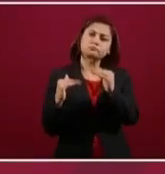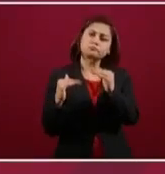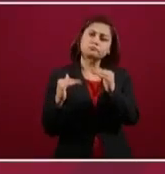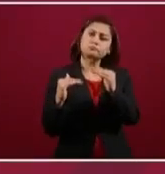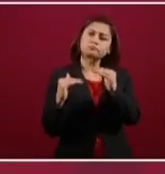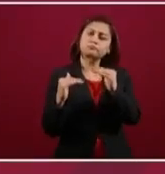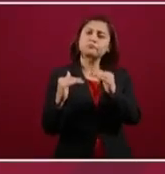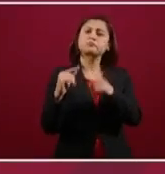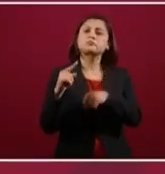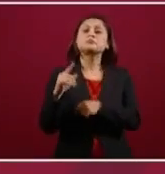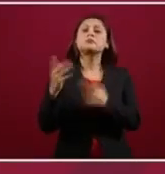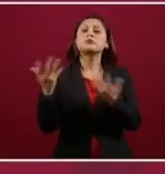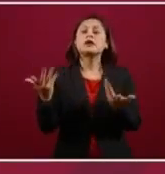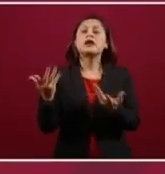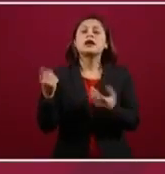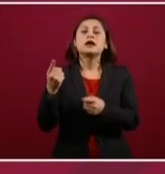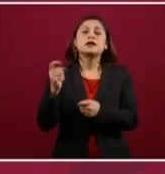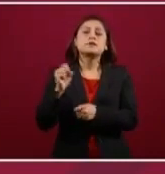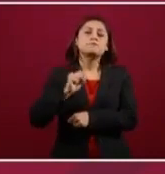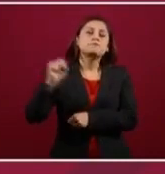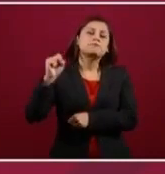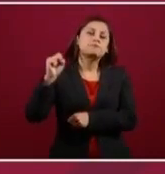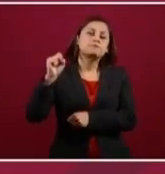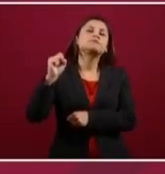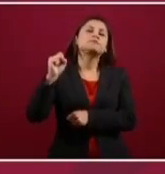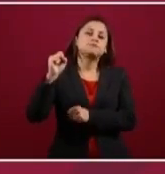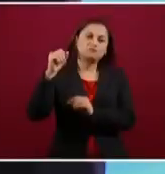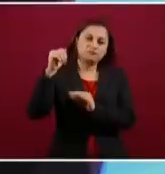Inflación también a la baja,